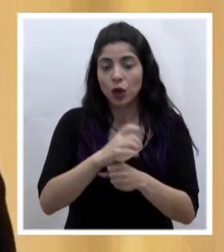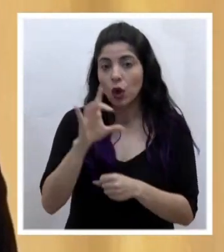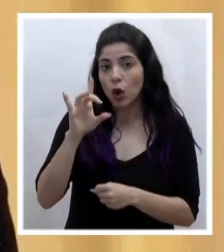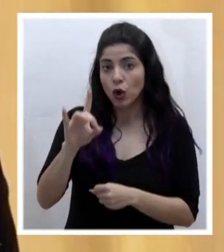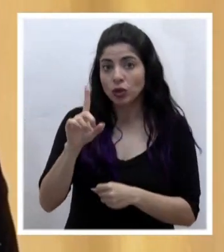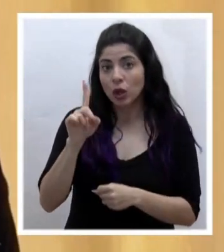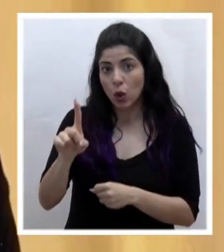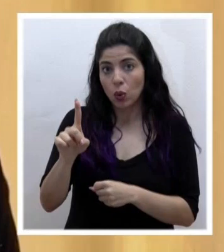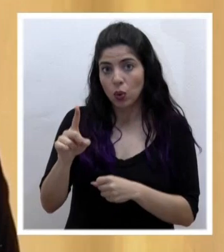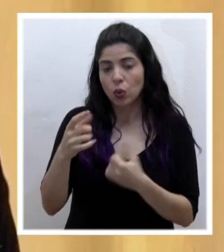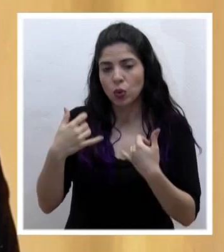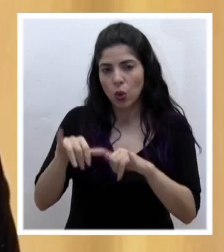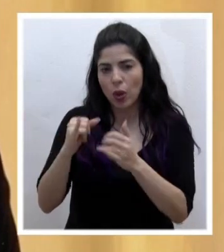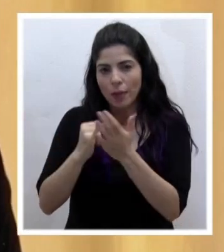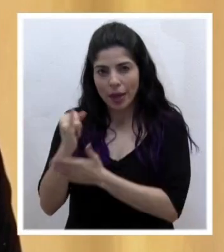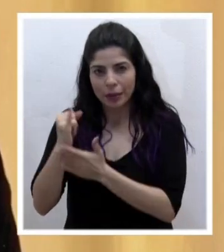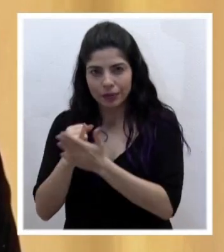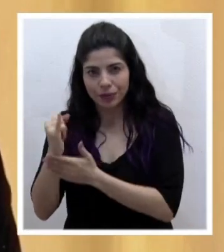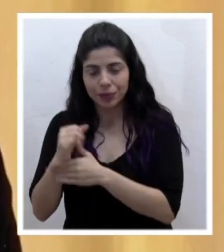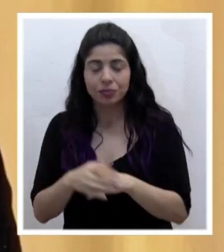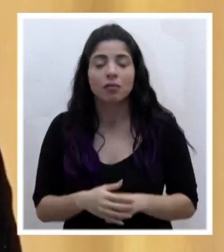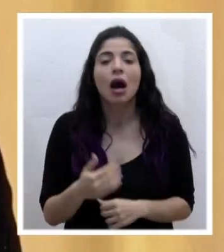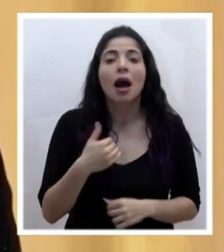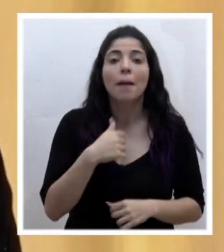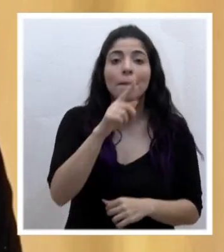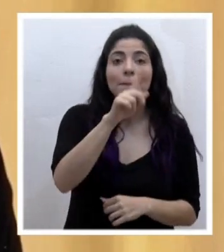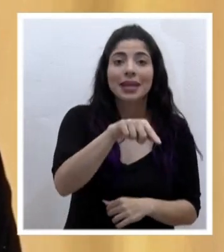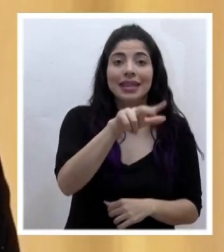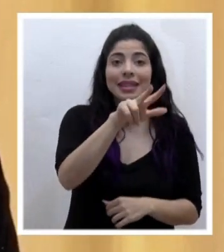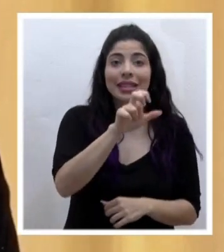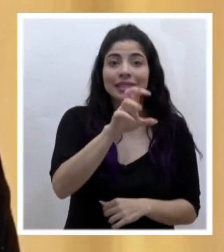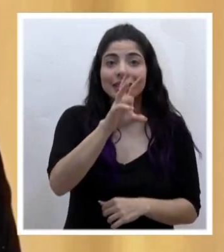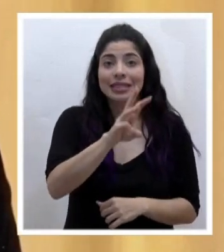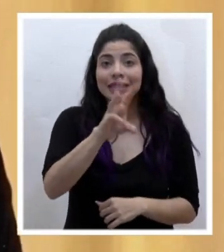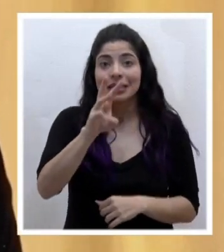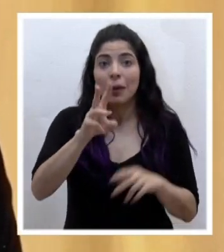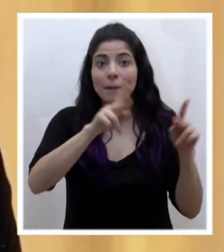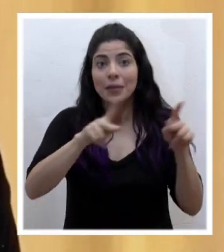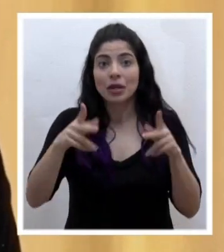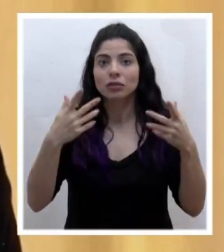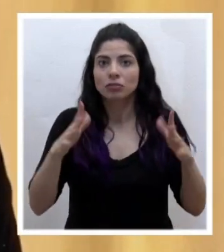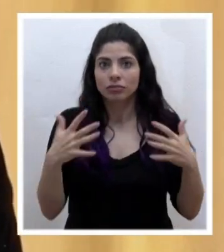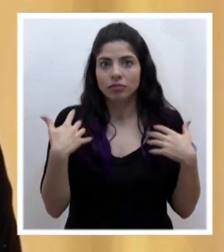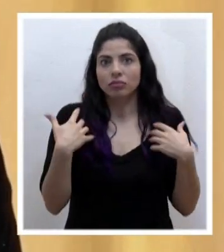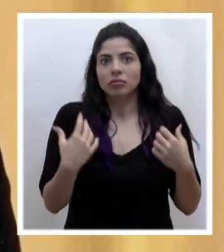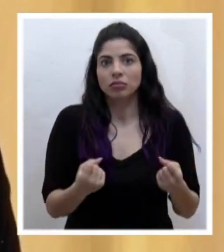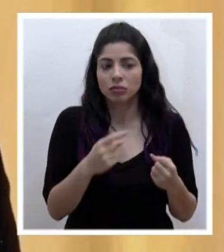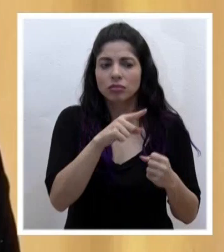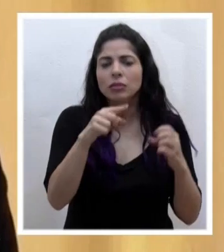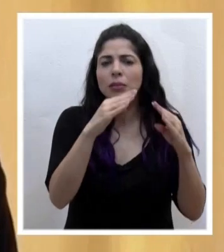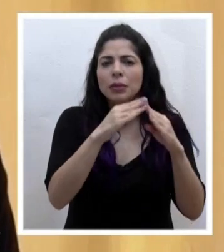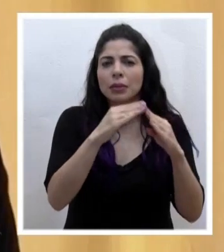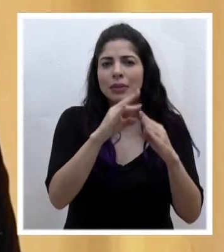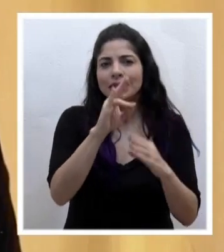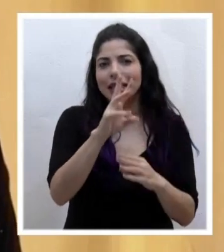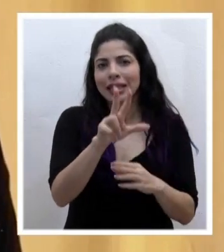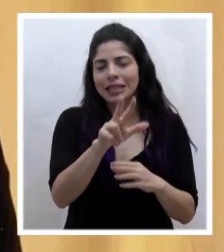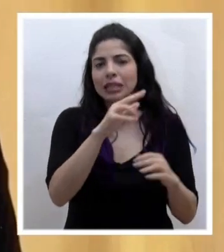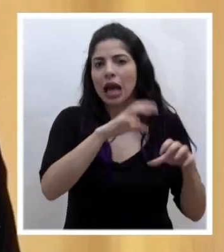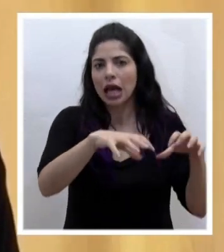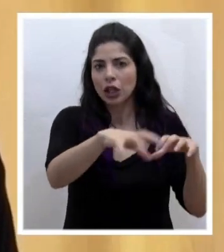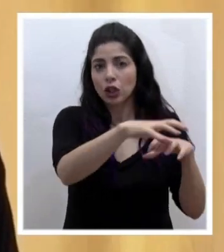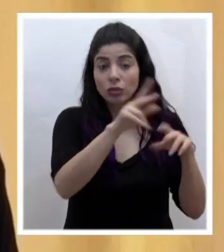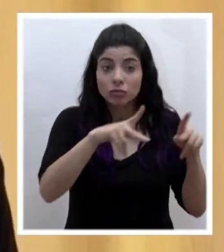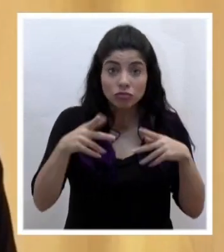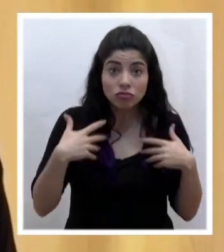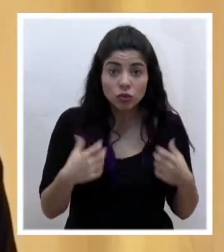se encuentran en investigación. Se registran 1.366 personas recuperadas en 73 cantones. Los casos